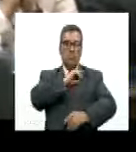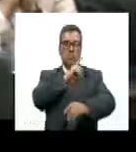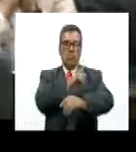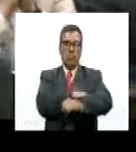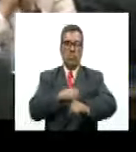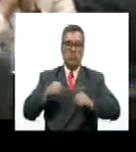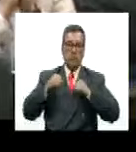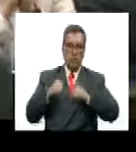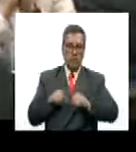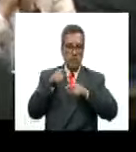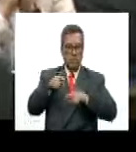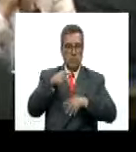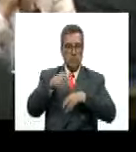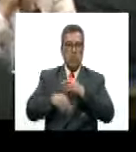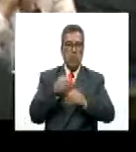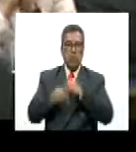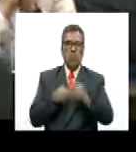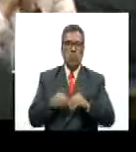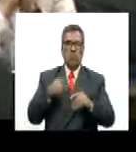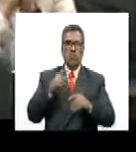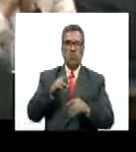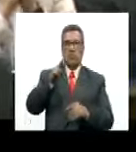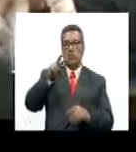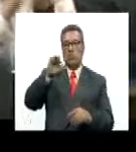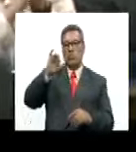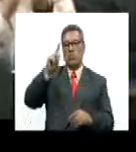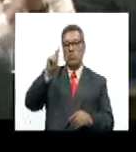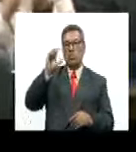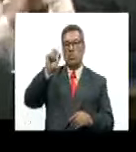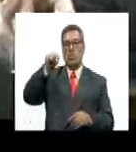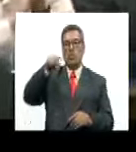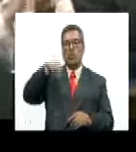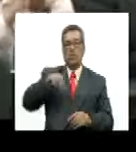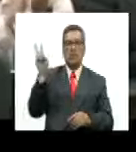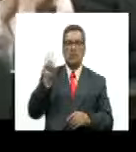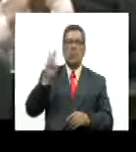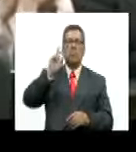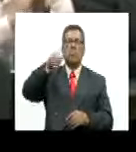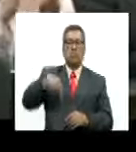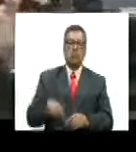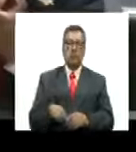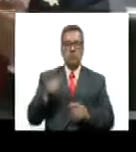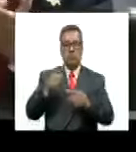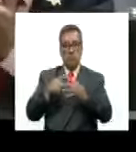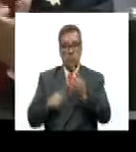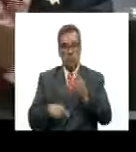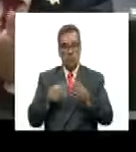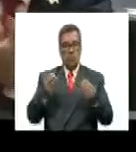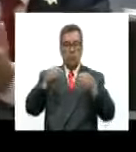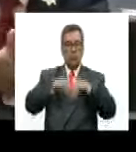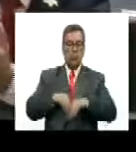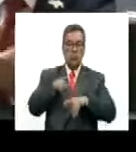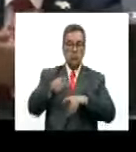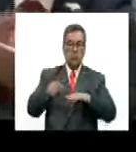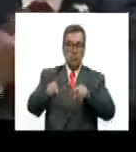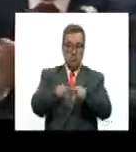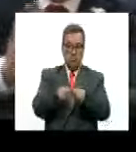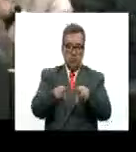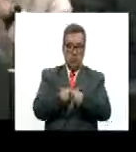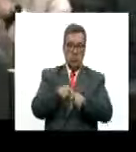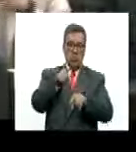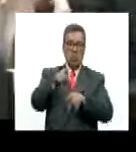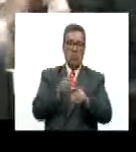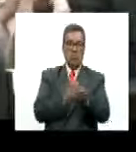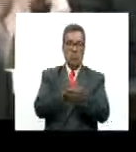imperio y así como Vietnam lo derrotó, aquí en Venezuela, si en algo tenemos en común con el pueblo de Vietnam, es que